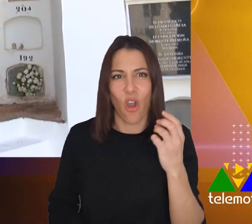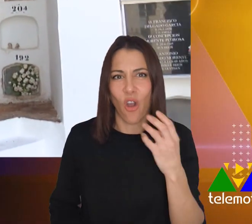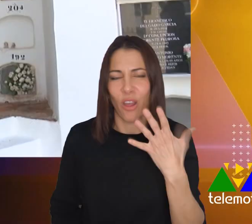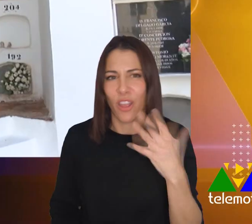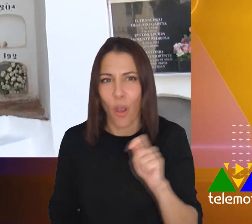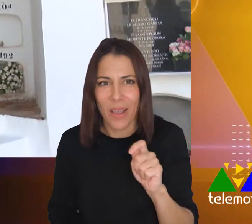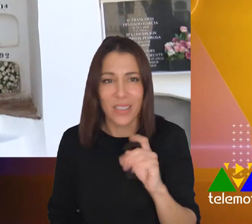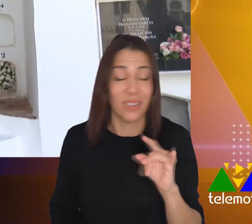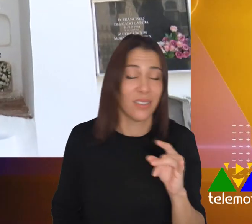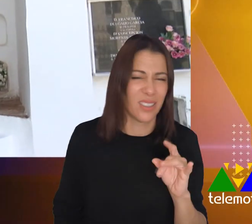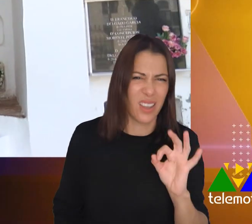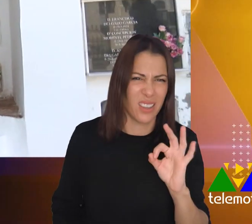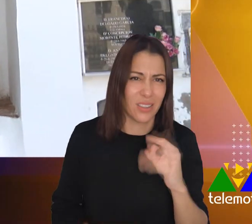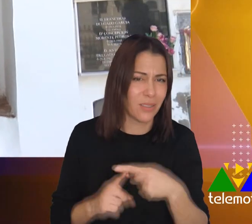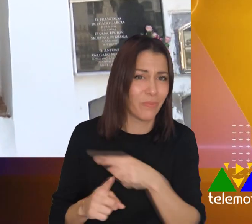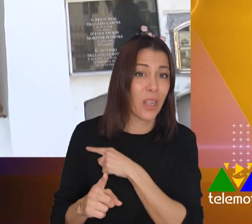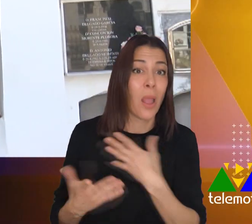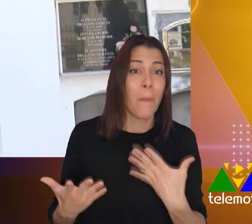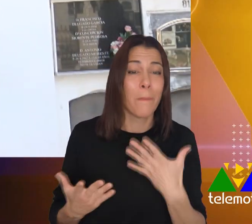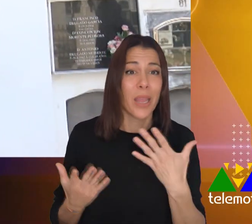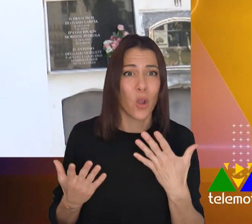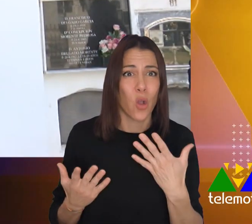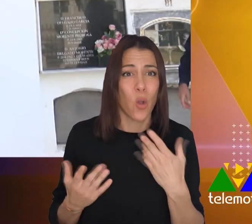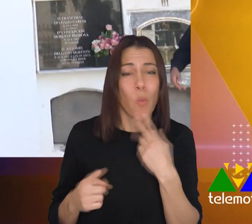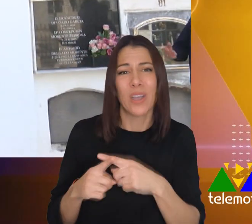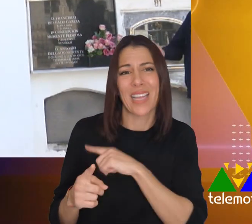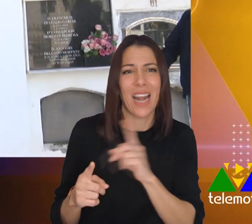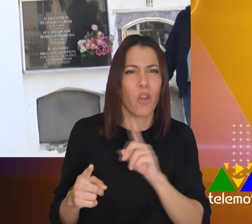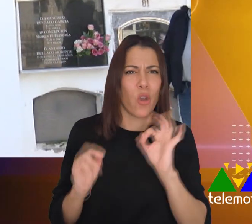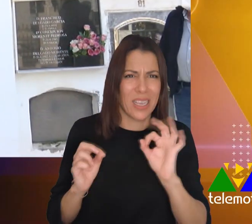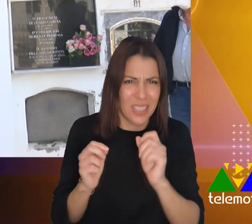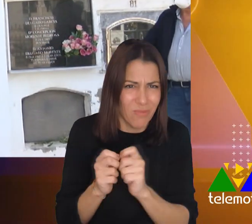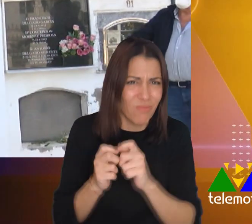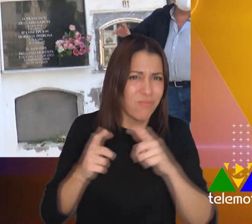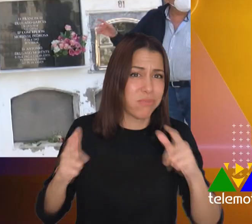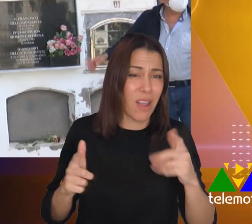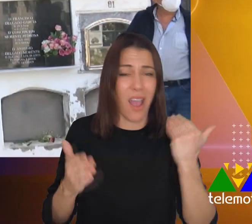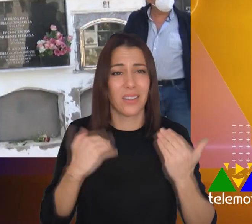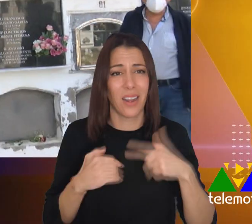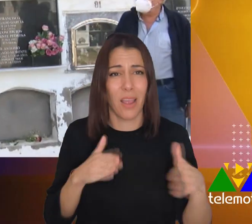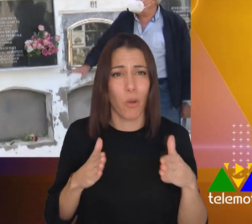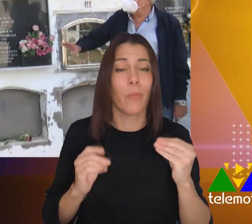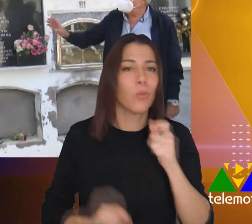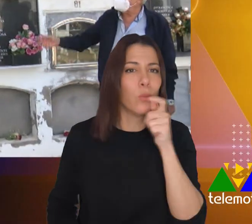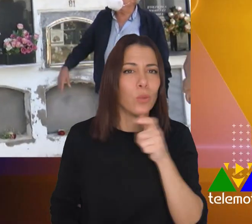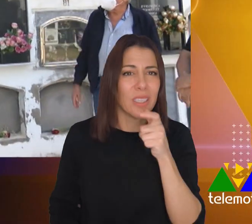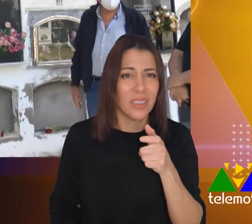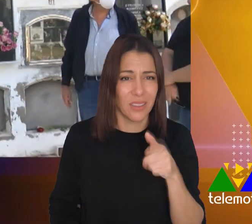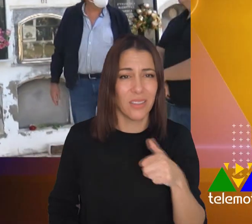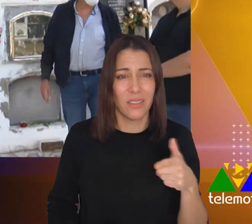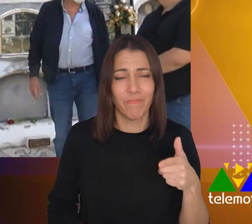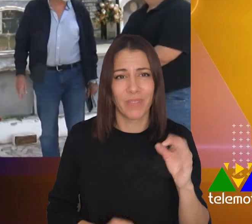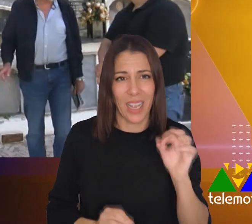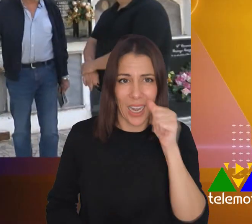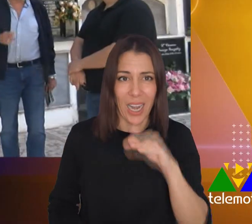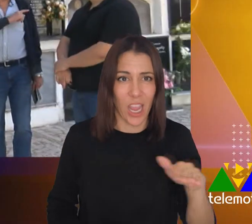era tremenda, ¿no? Y bueno, algunas de ellas se han reutilizadas también para mayores ya no. Pero esto fue durante mucho tiempo los enterramientos